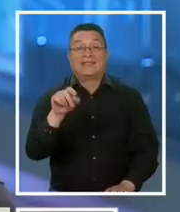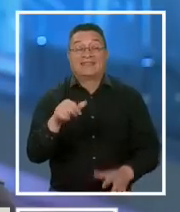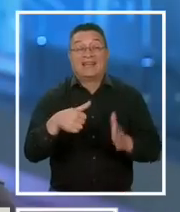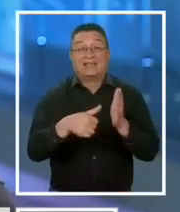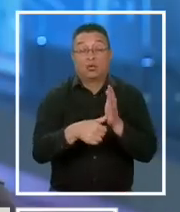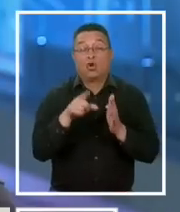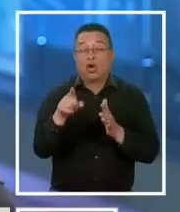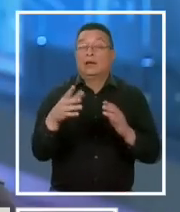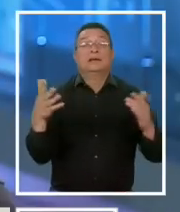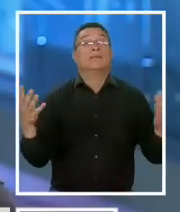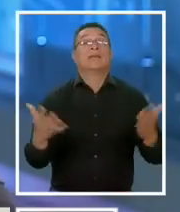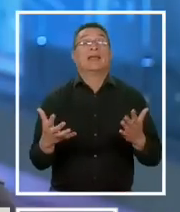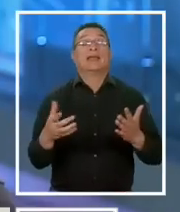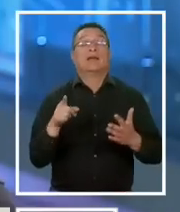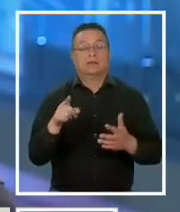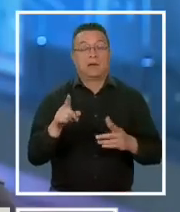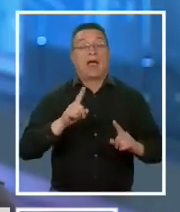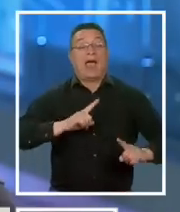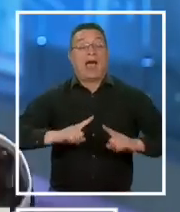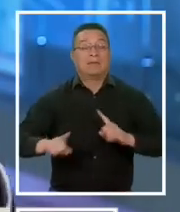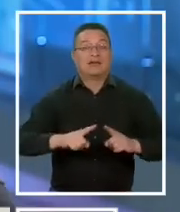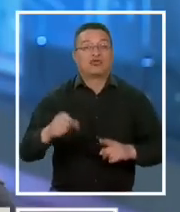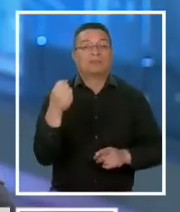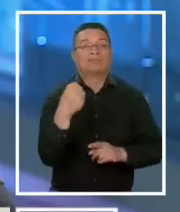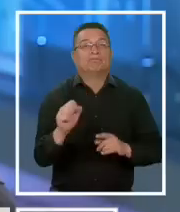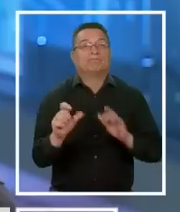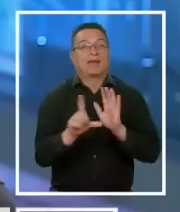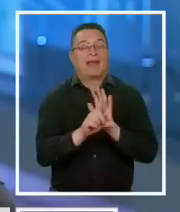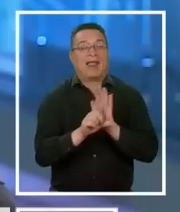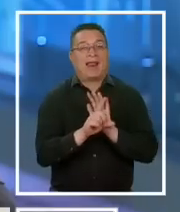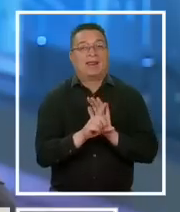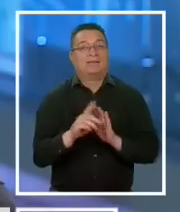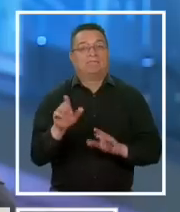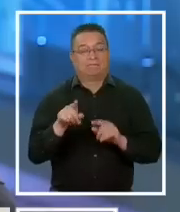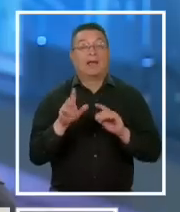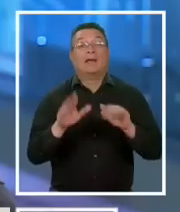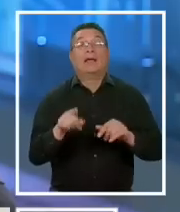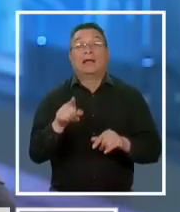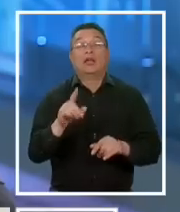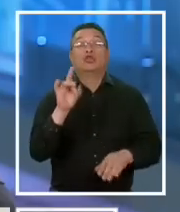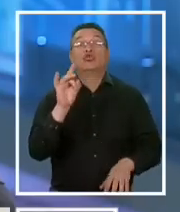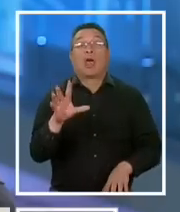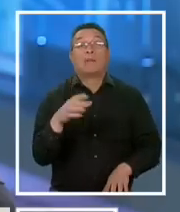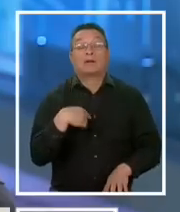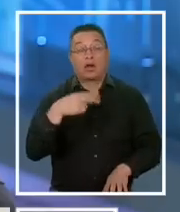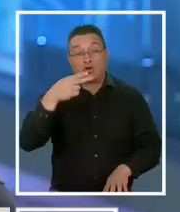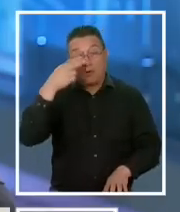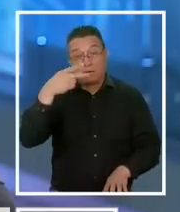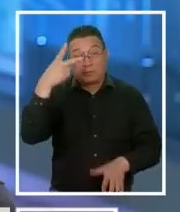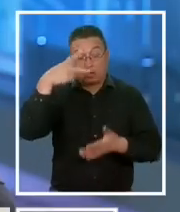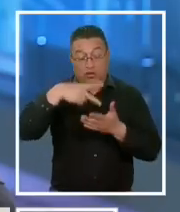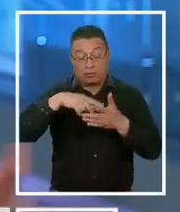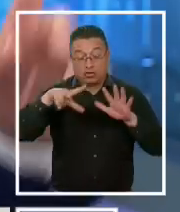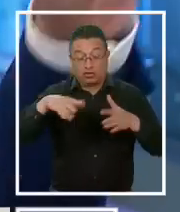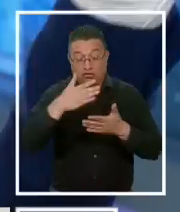sanción que dicen más bien relación con una administración desleal y administración de leal en Chile solamente Es delito desde noviembre del año 2018 y los